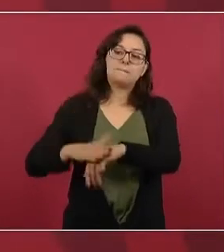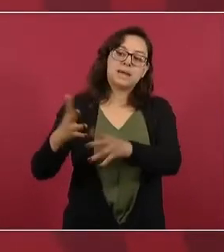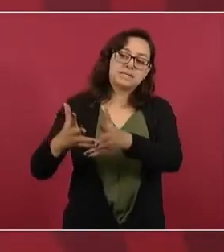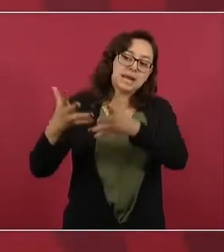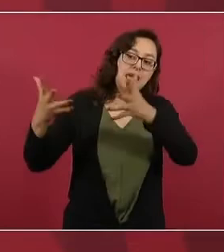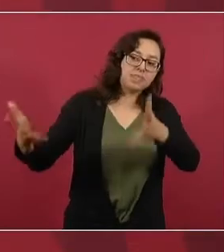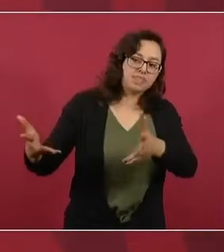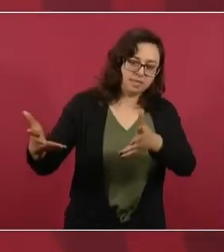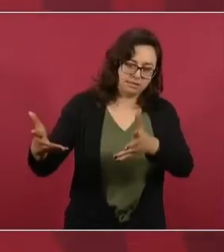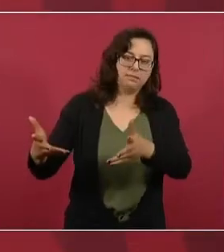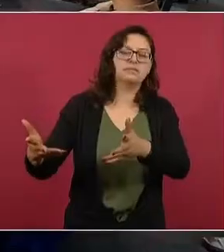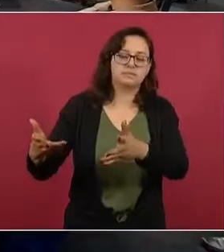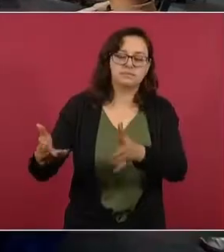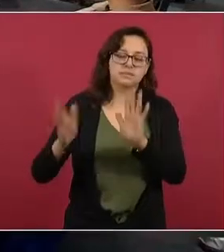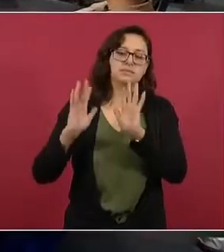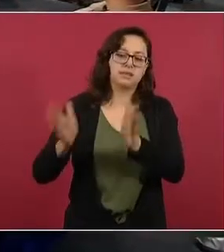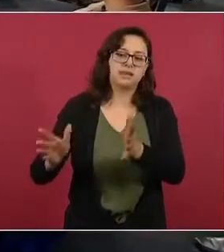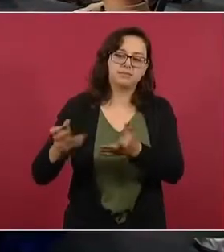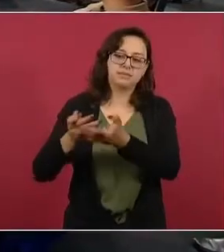fauna nativa.